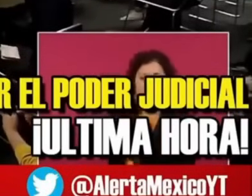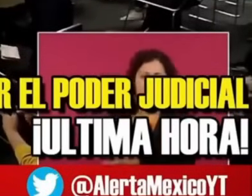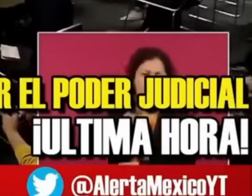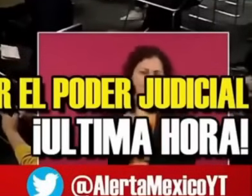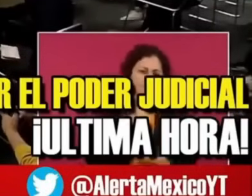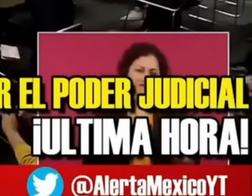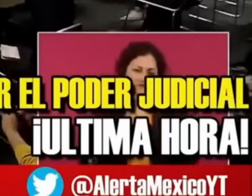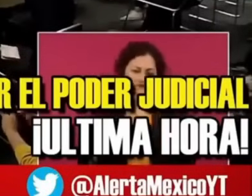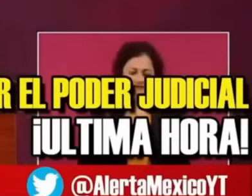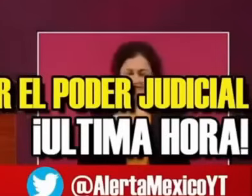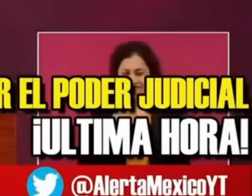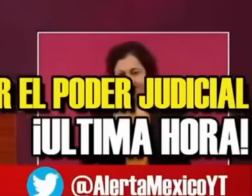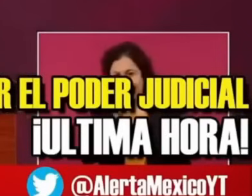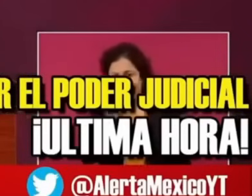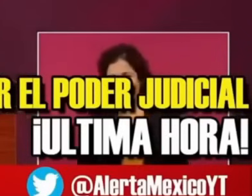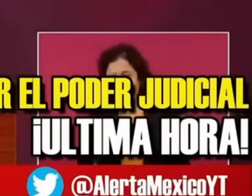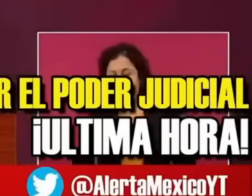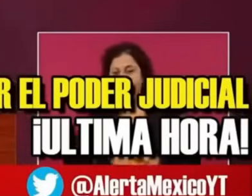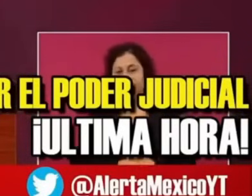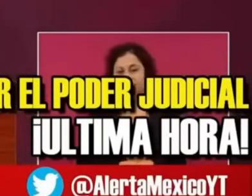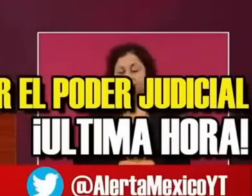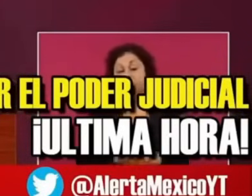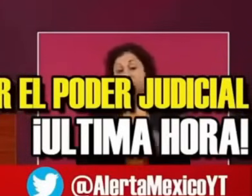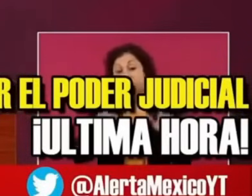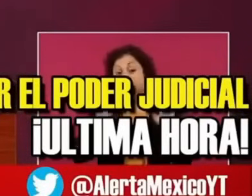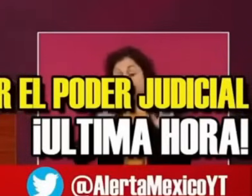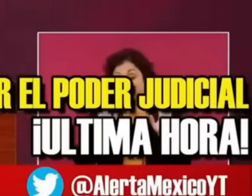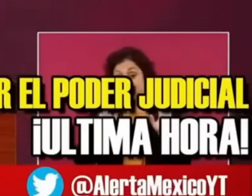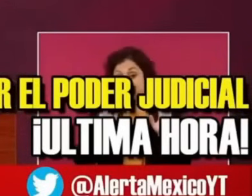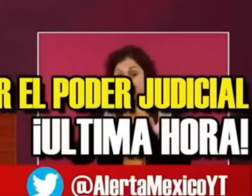no, pero qué tal que tenga mejor suerte